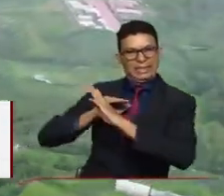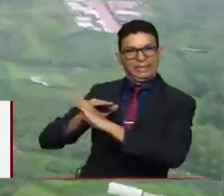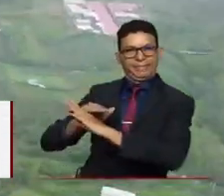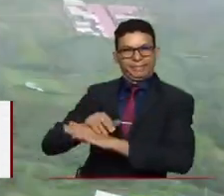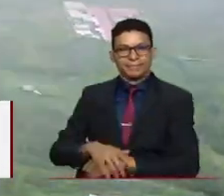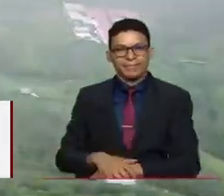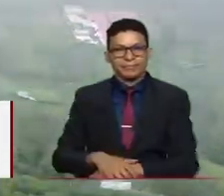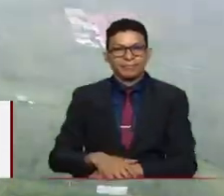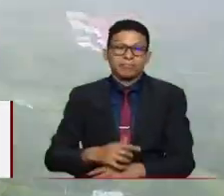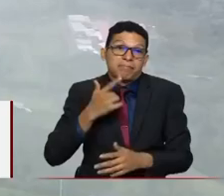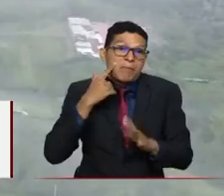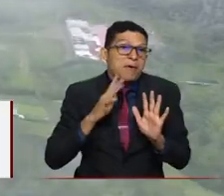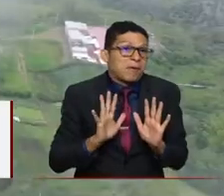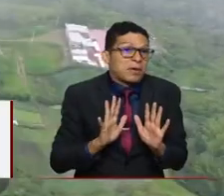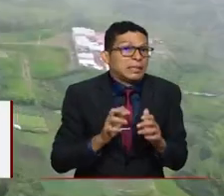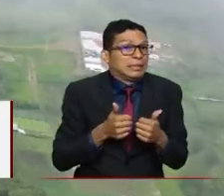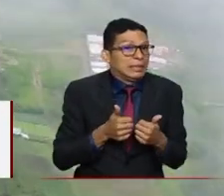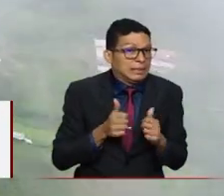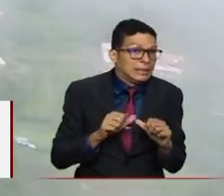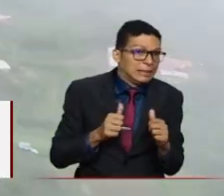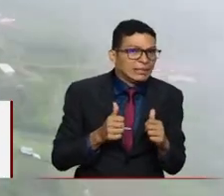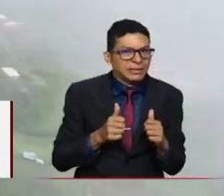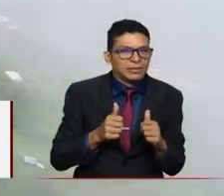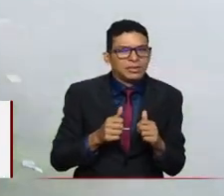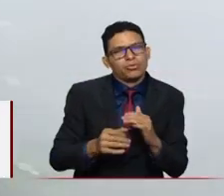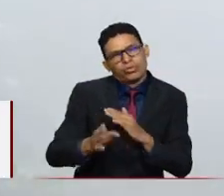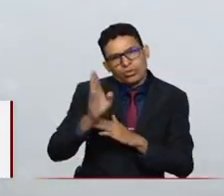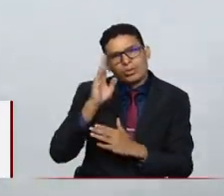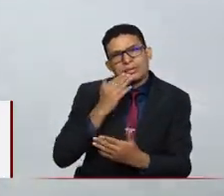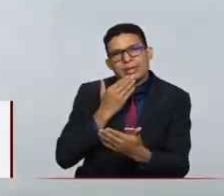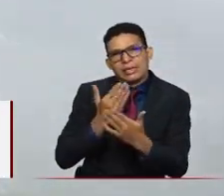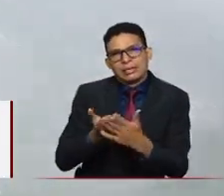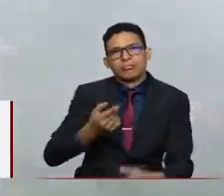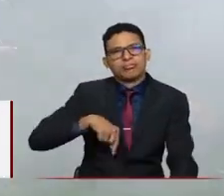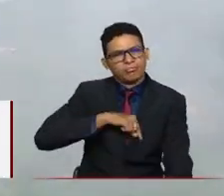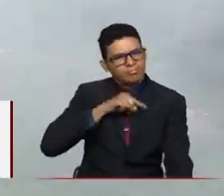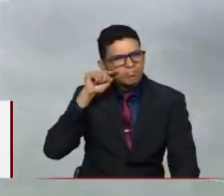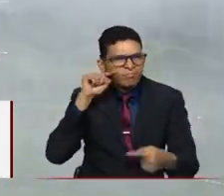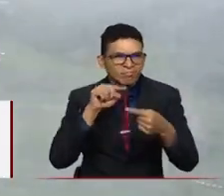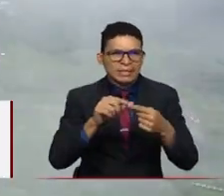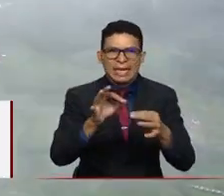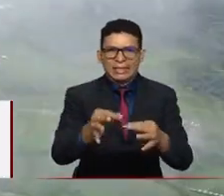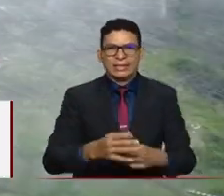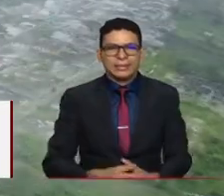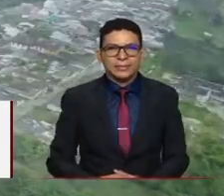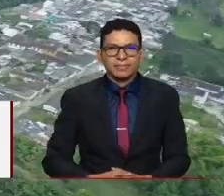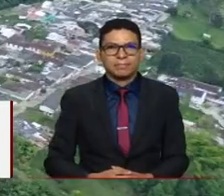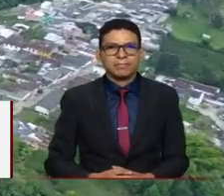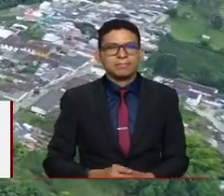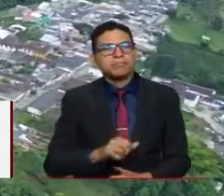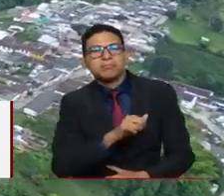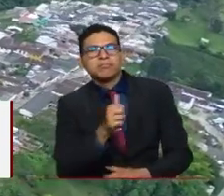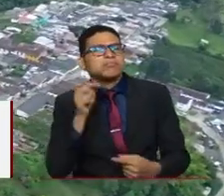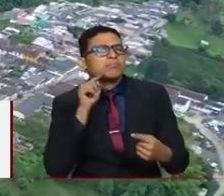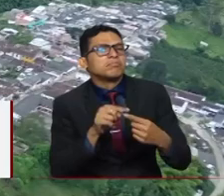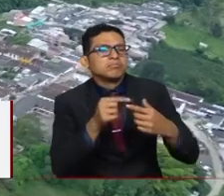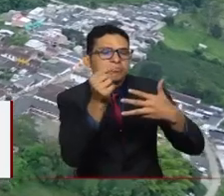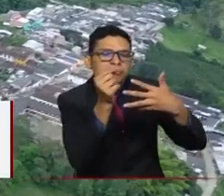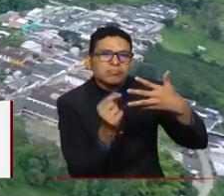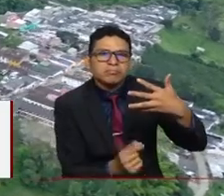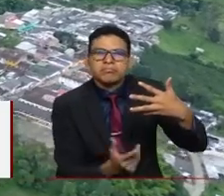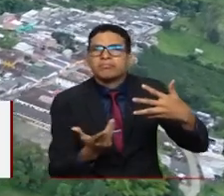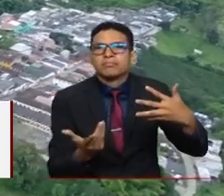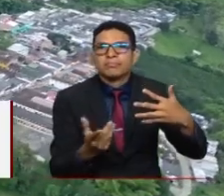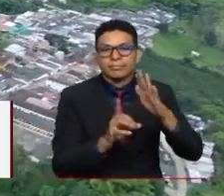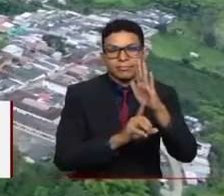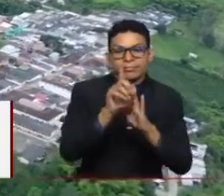cómo nos va Pero la la apuestas gracias a Dios eh A eso le estamos apostando qué otras apuestas tienen en el tema de